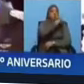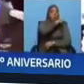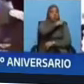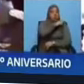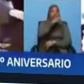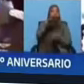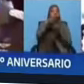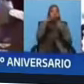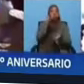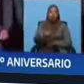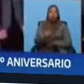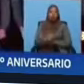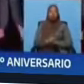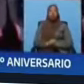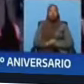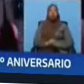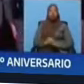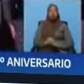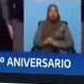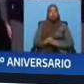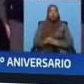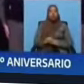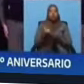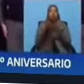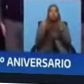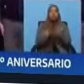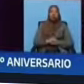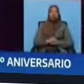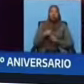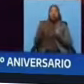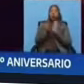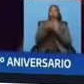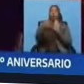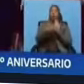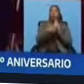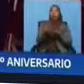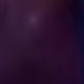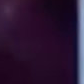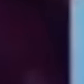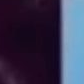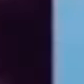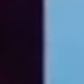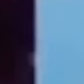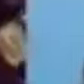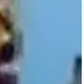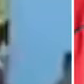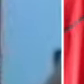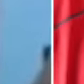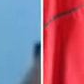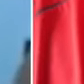un golpe ciber fascista y que hay mucho odio injustificado contra él y los suyos hemos hecho este